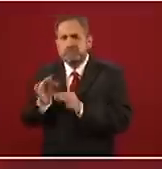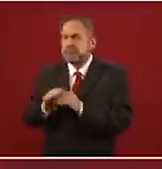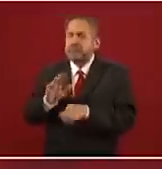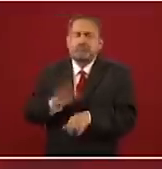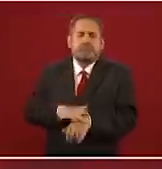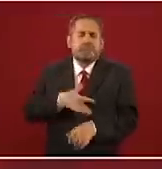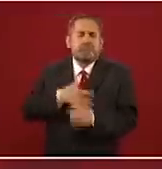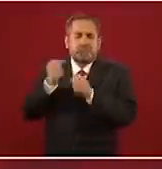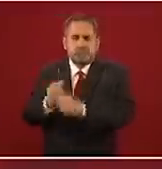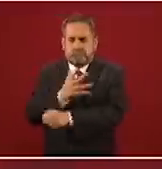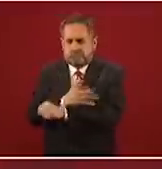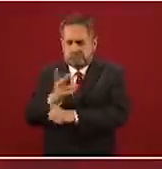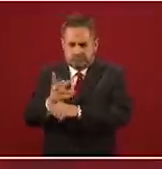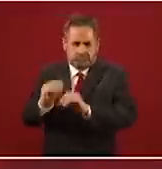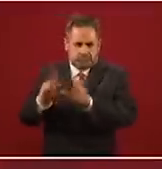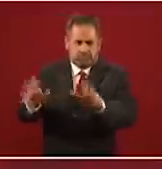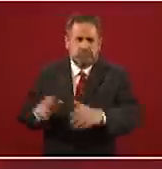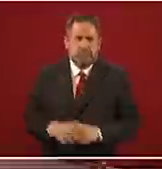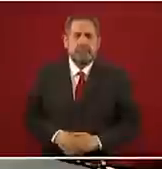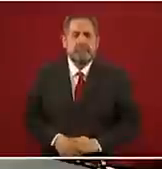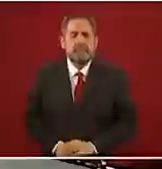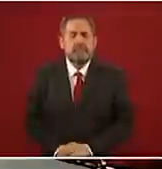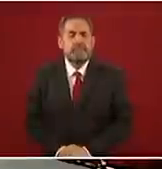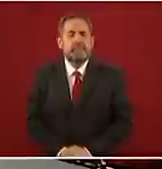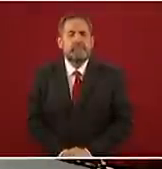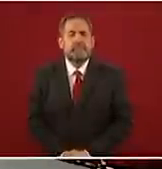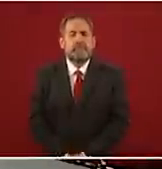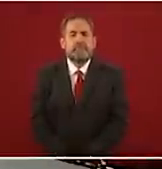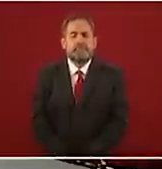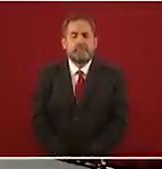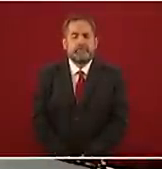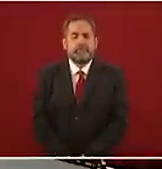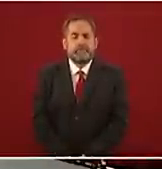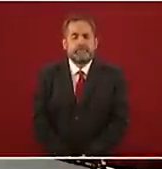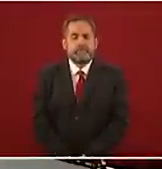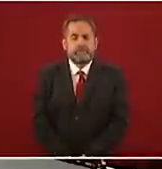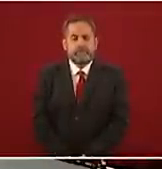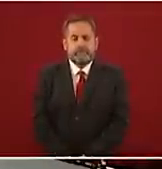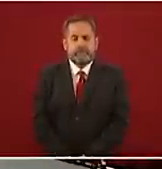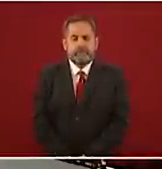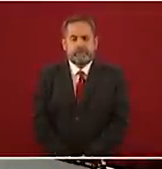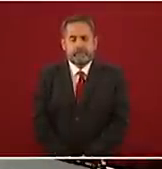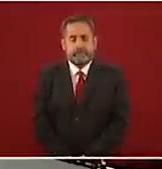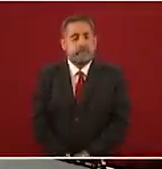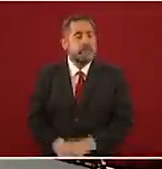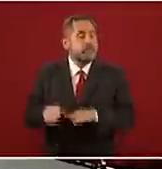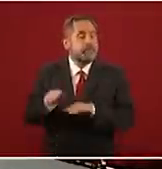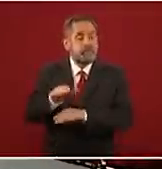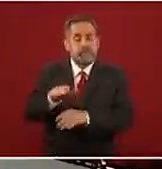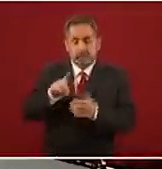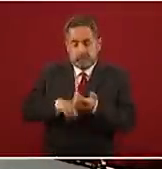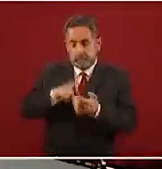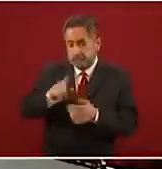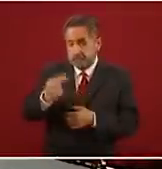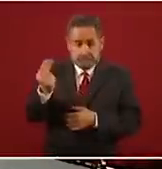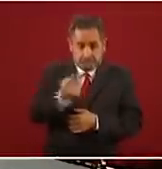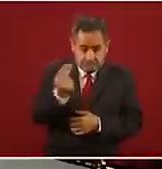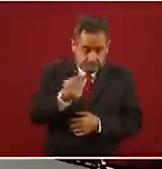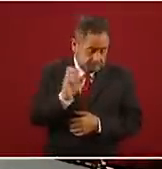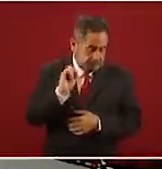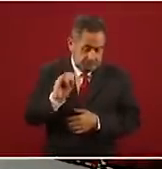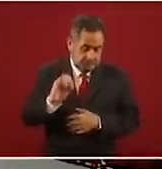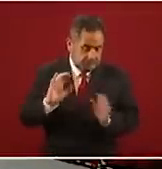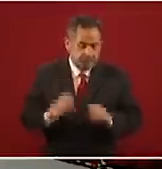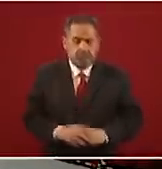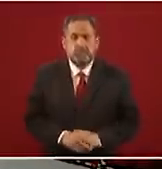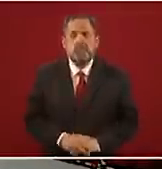garanticen transparencia. ¿Se volverían a comprar en Francia los medicamentos? En el caso de que sea necesario. Porque